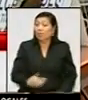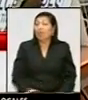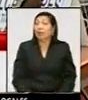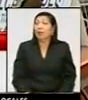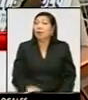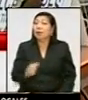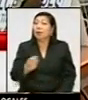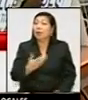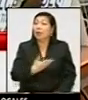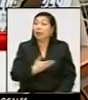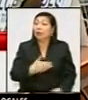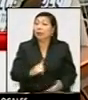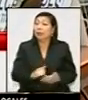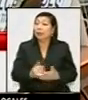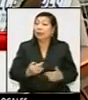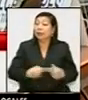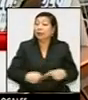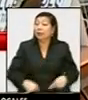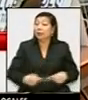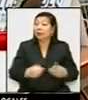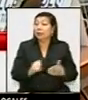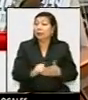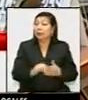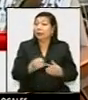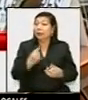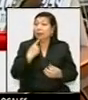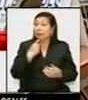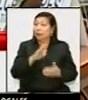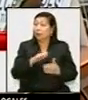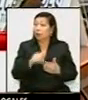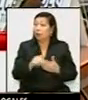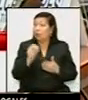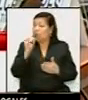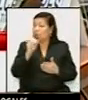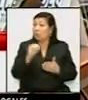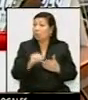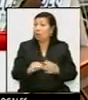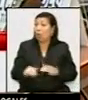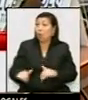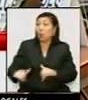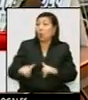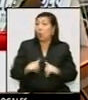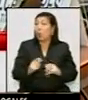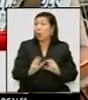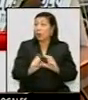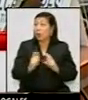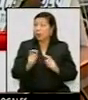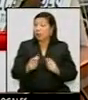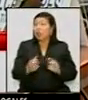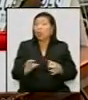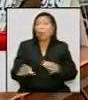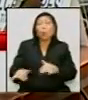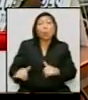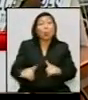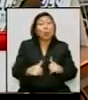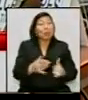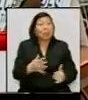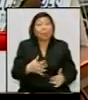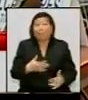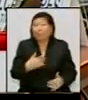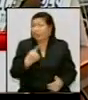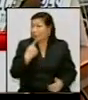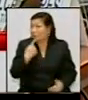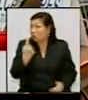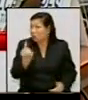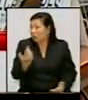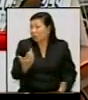representantes del Ejecutivo al momento del debate, que, como digo, contó con una opinión unánime. de los parlamentarios, unánime. O sea, no se puede decir que